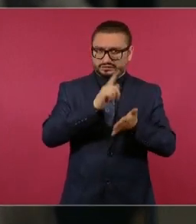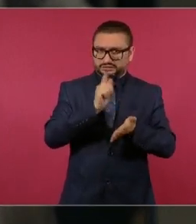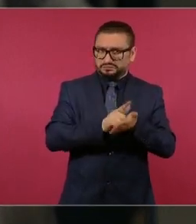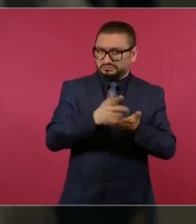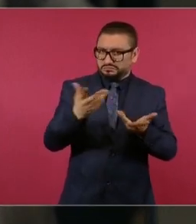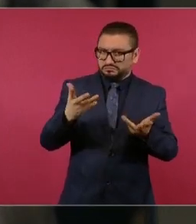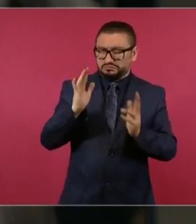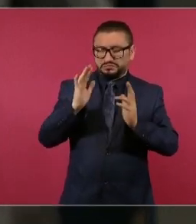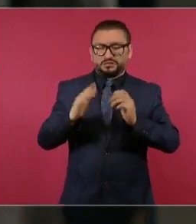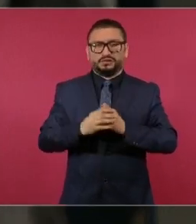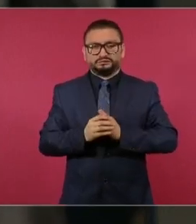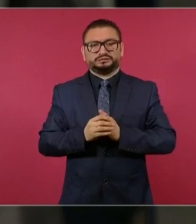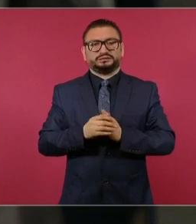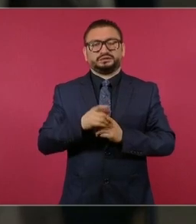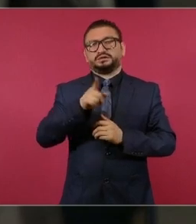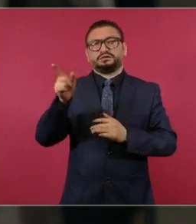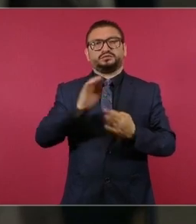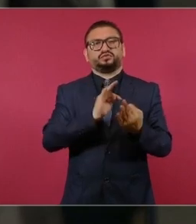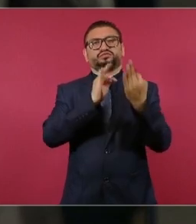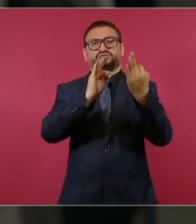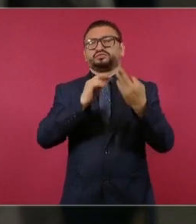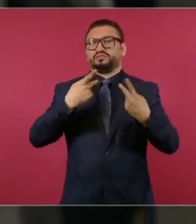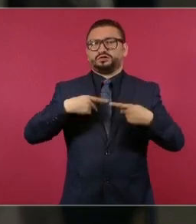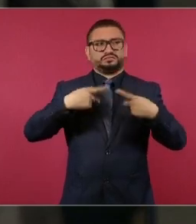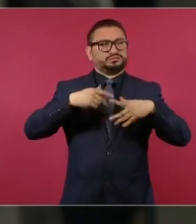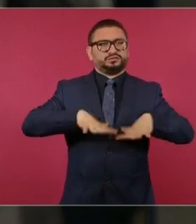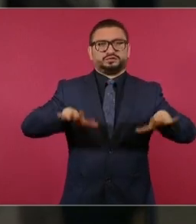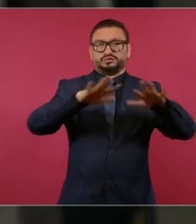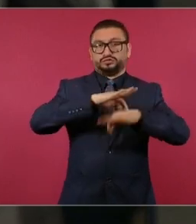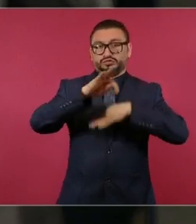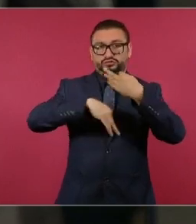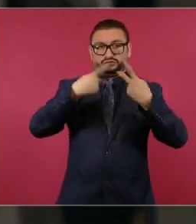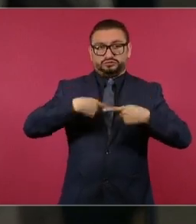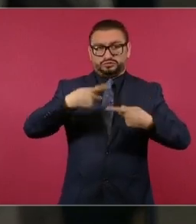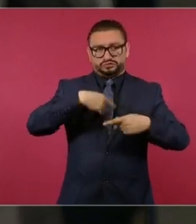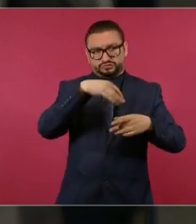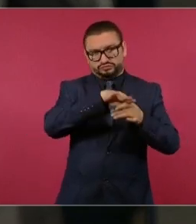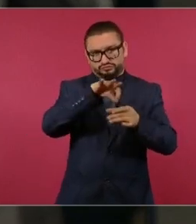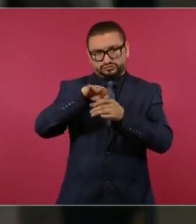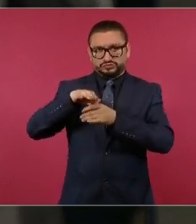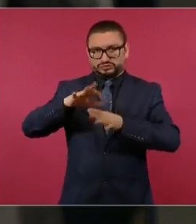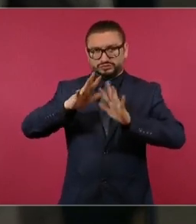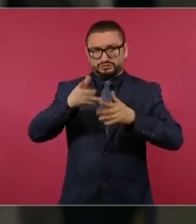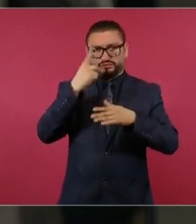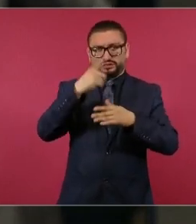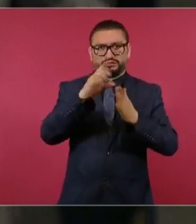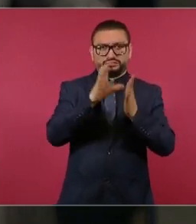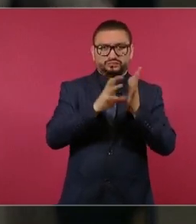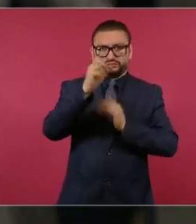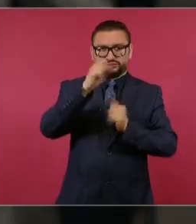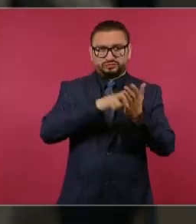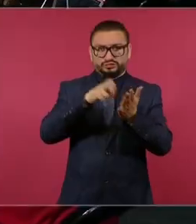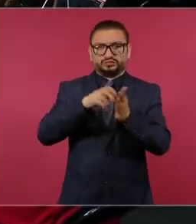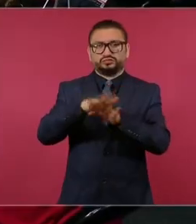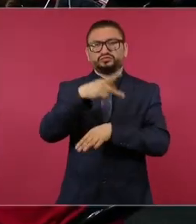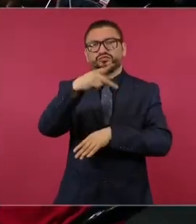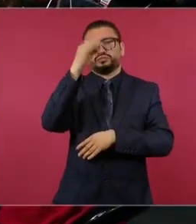y también a rebelarse contra el pueblo, porque bueno, el pueblo votó para que se llevara a cabo esta reforma constitucional. ¿Qué